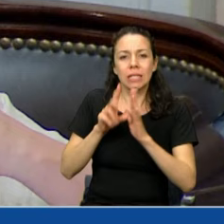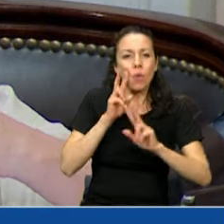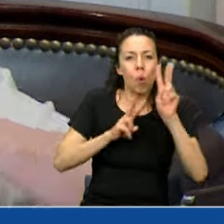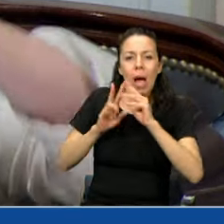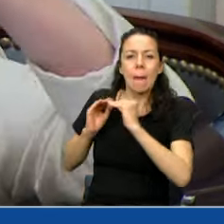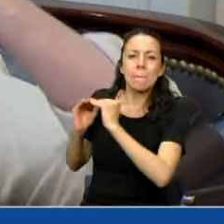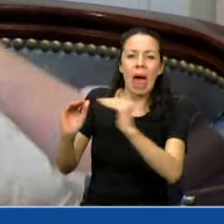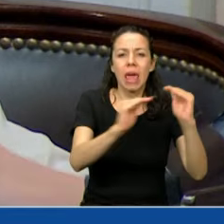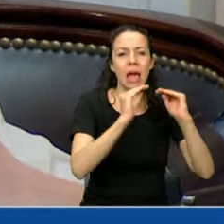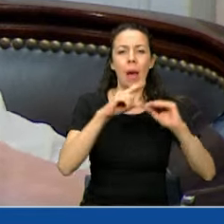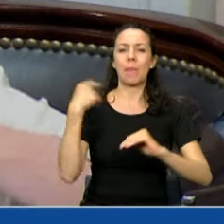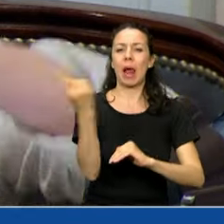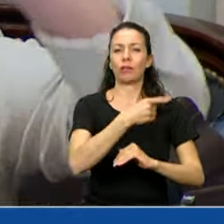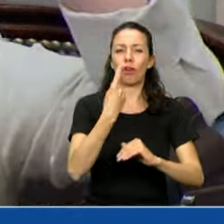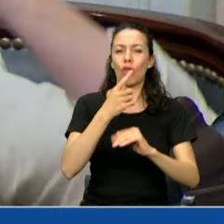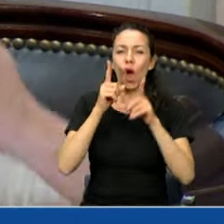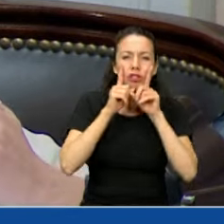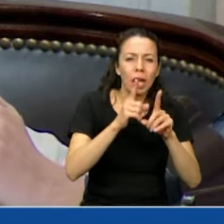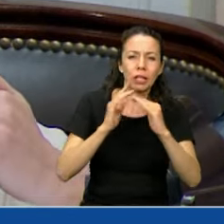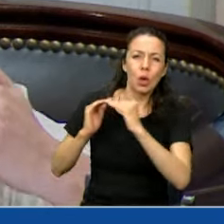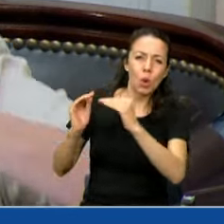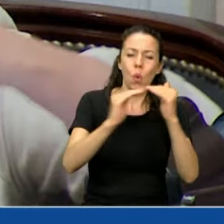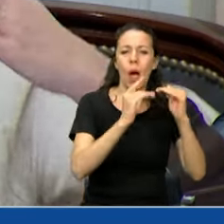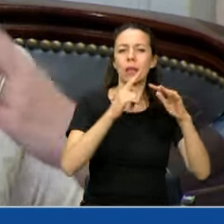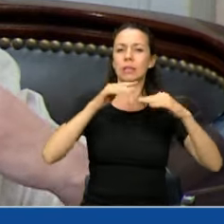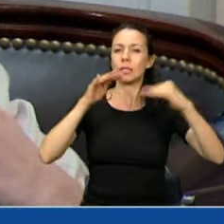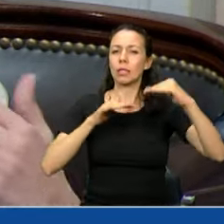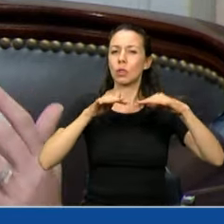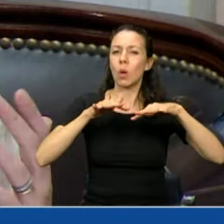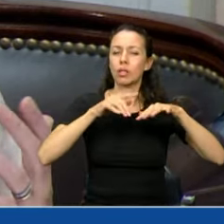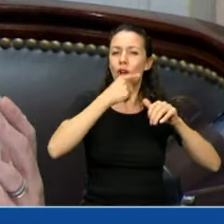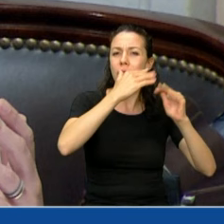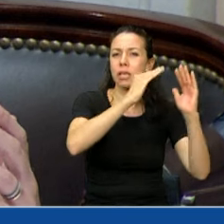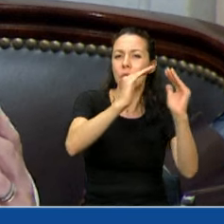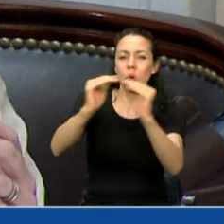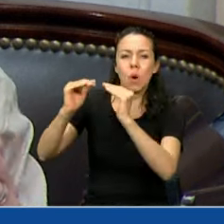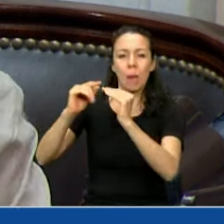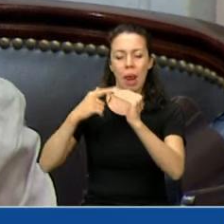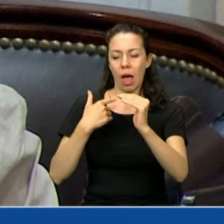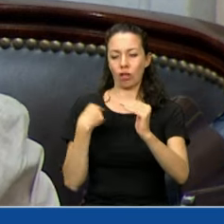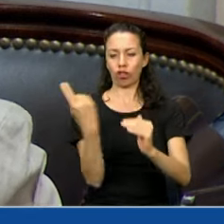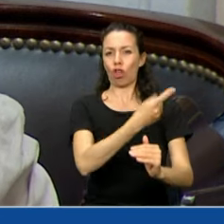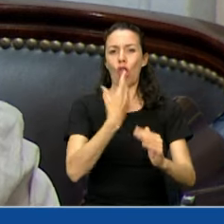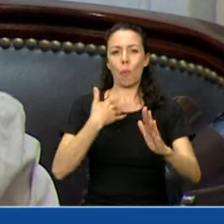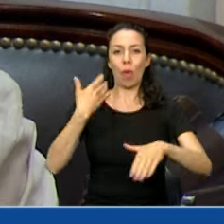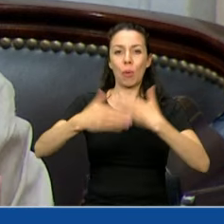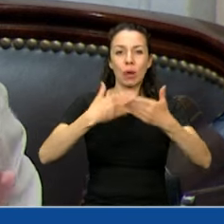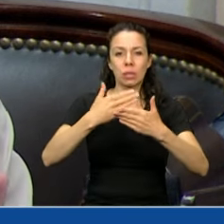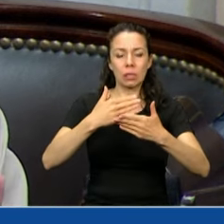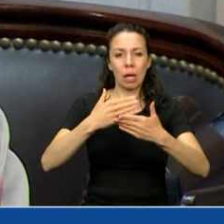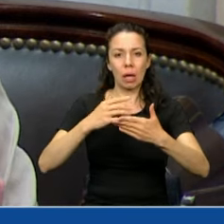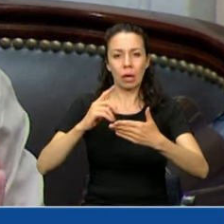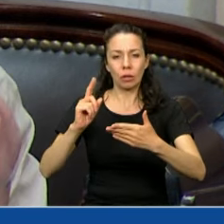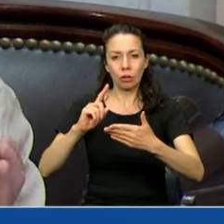para todo el mundo con una igualdad de trato en igualdad de condiciones para que todos podamos progresar creamos el número 1000 de